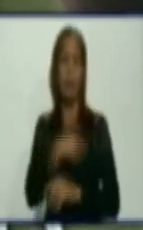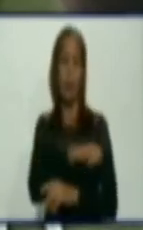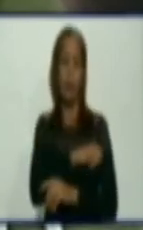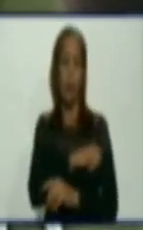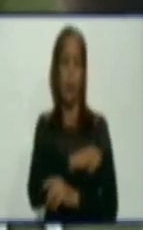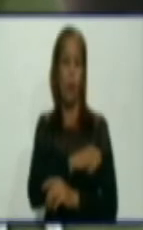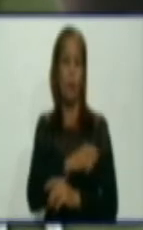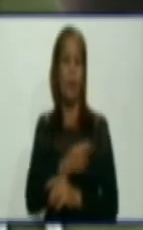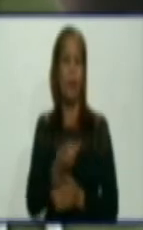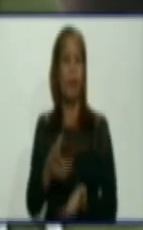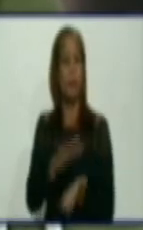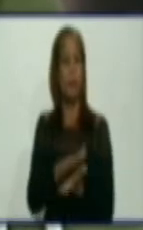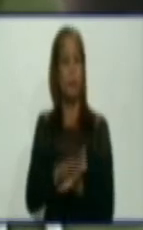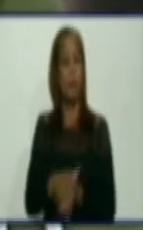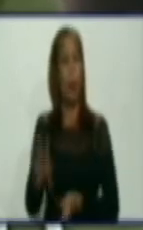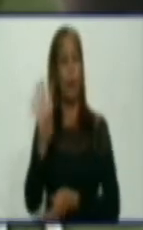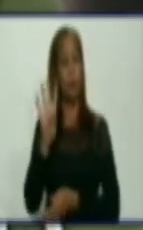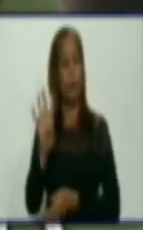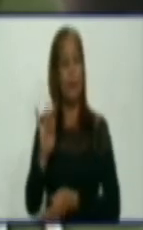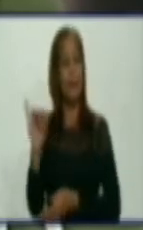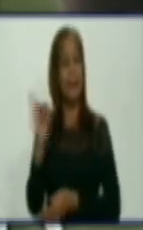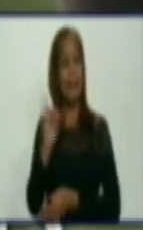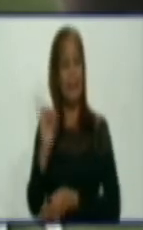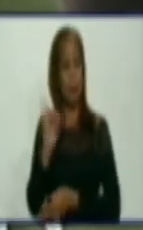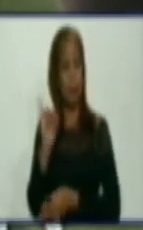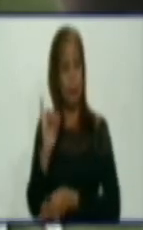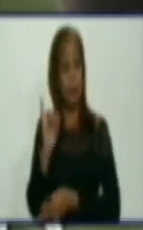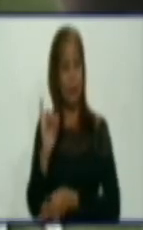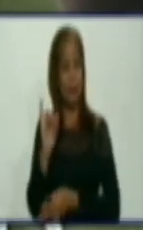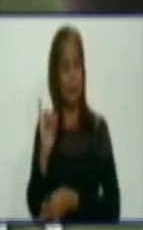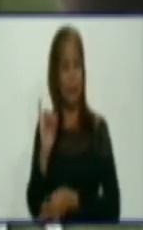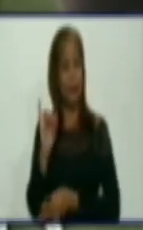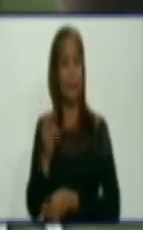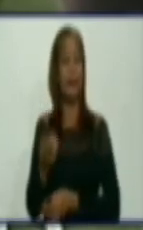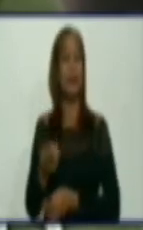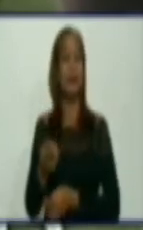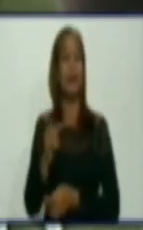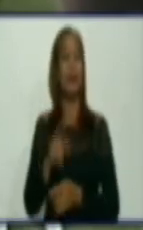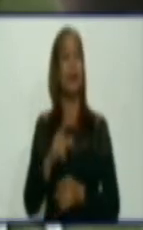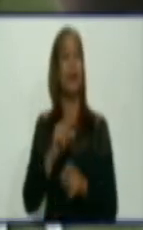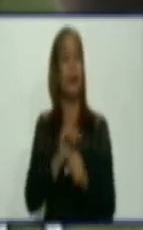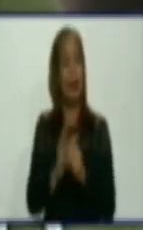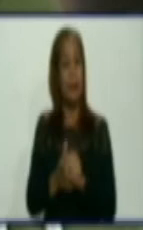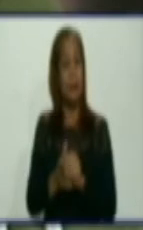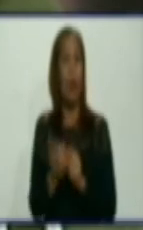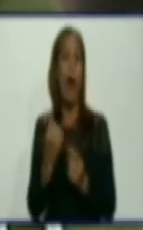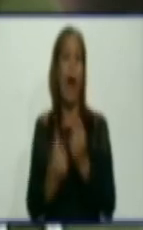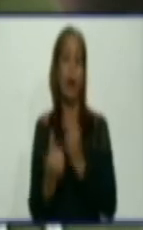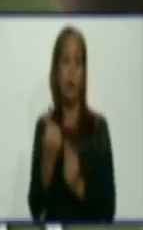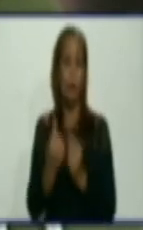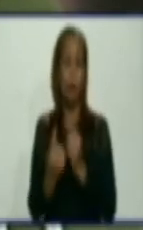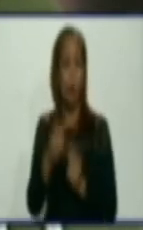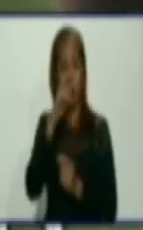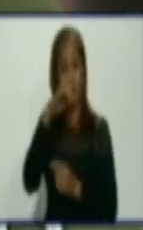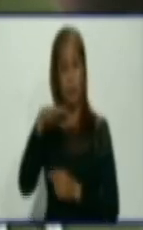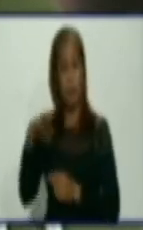epidemia 4.634 casos. De ellos, 4.486 son autóctonos y en edades